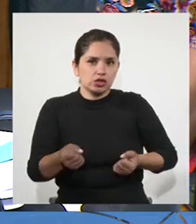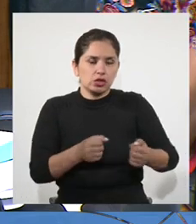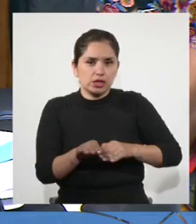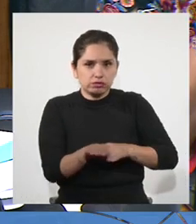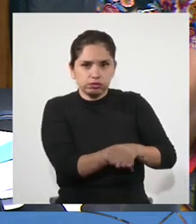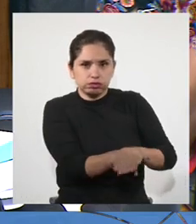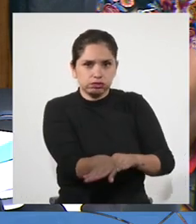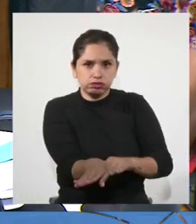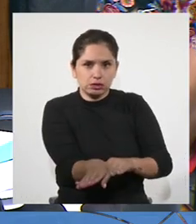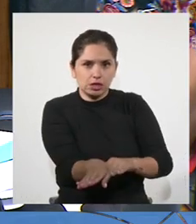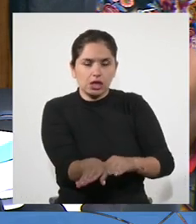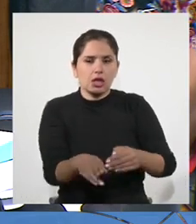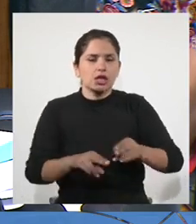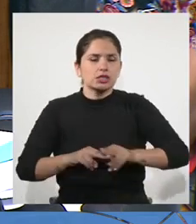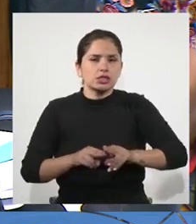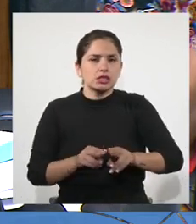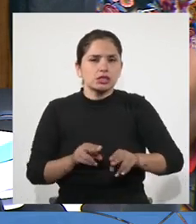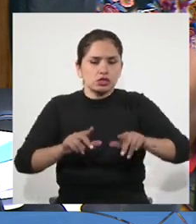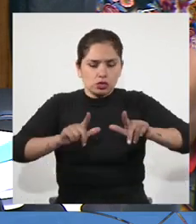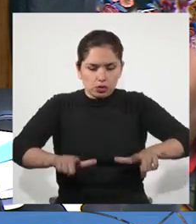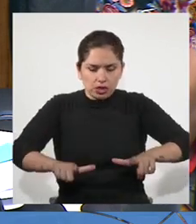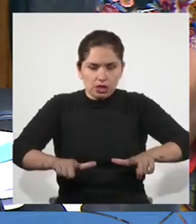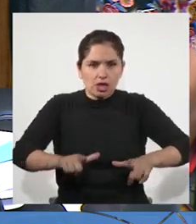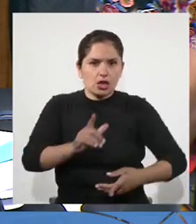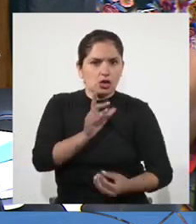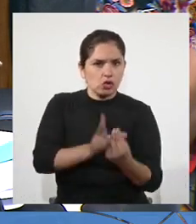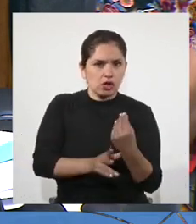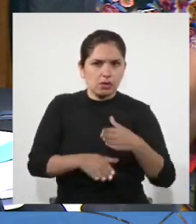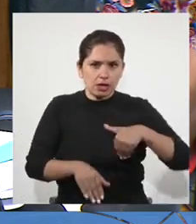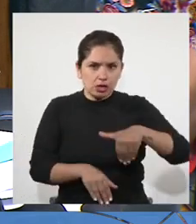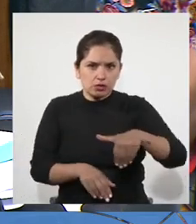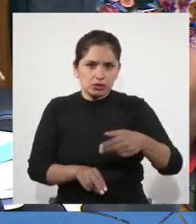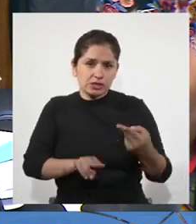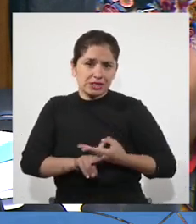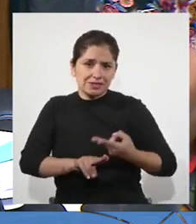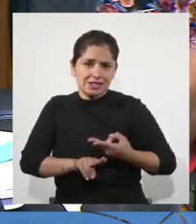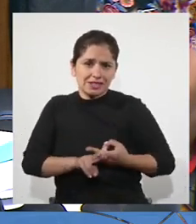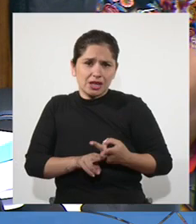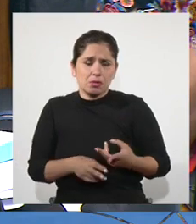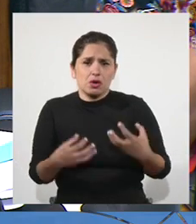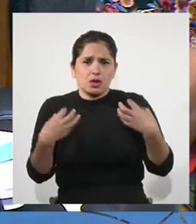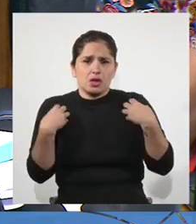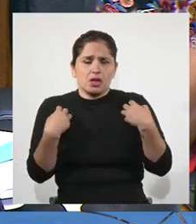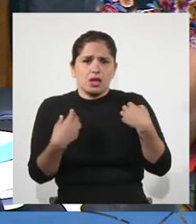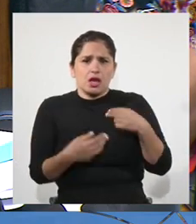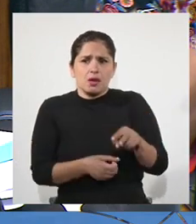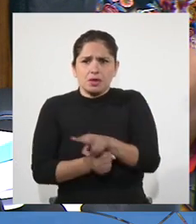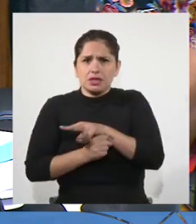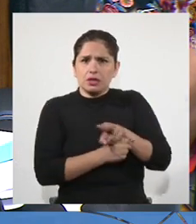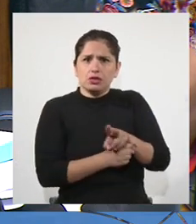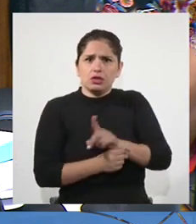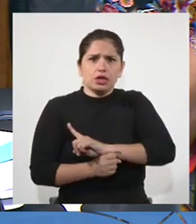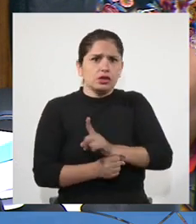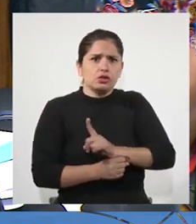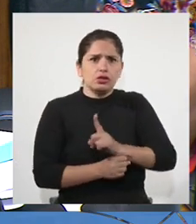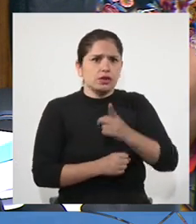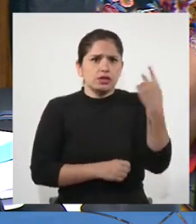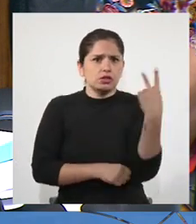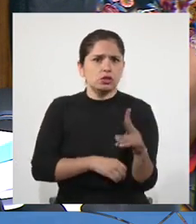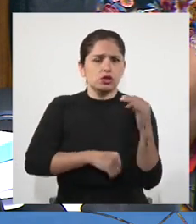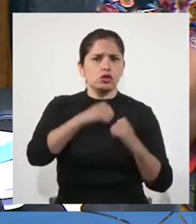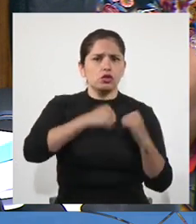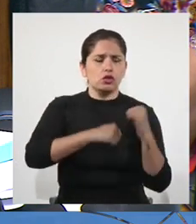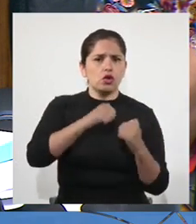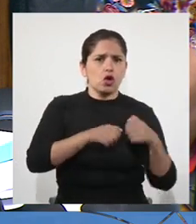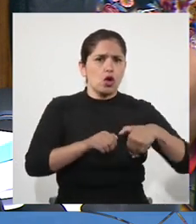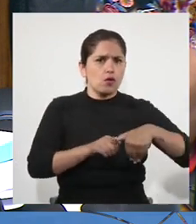quiero decir que se va a crear una nueva unidad en donde ahora los buses van a ser arrendados por una entidad administradora, ya ni siquiera la operadora de Nación Dueño de los buses, sino que va a haber